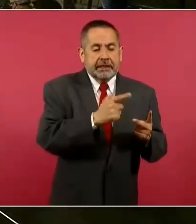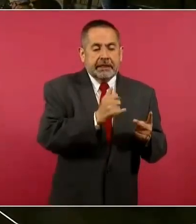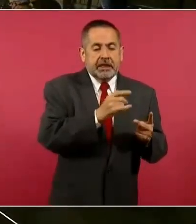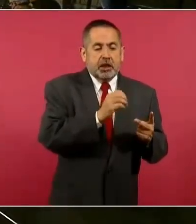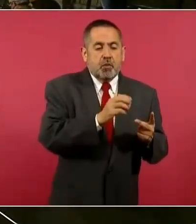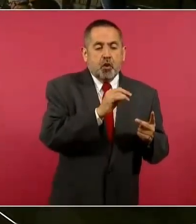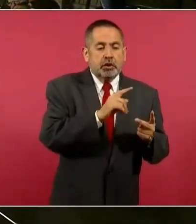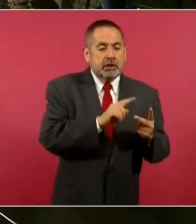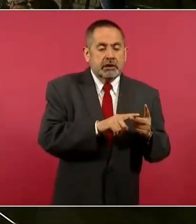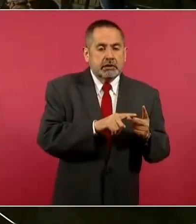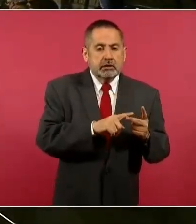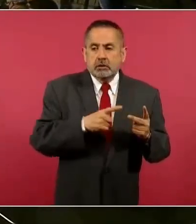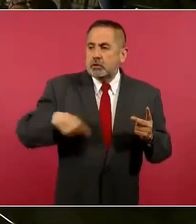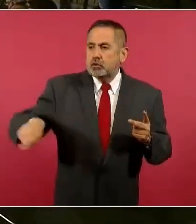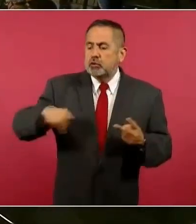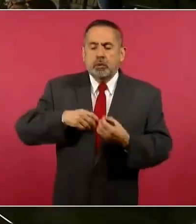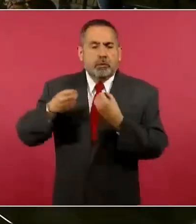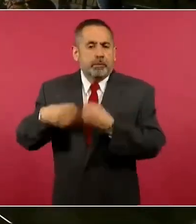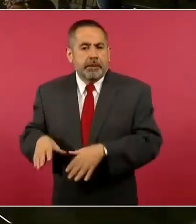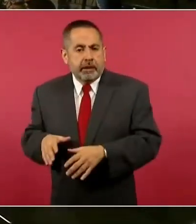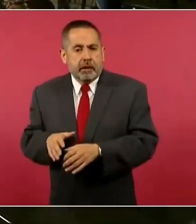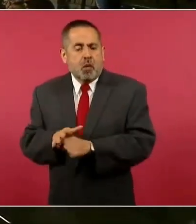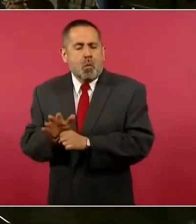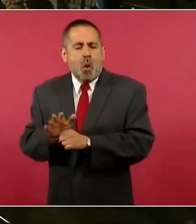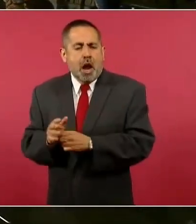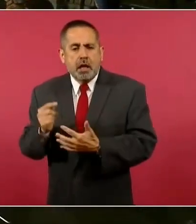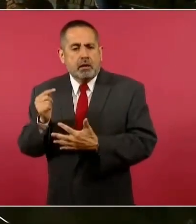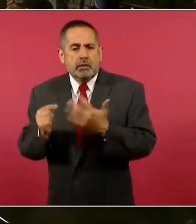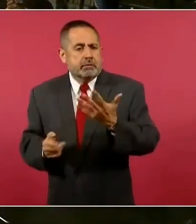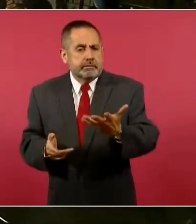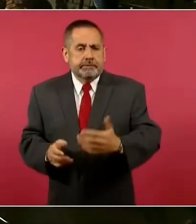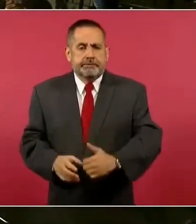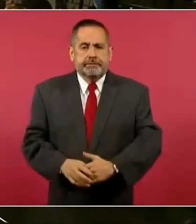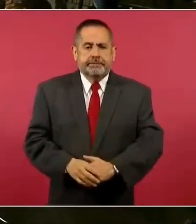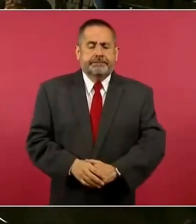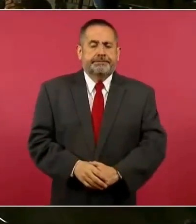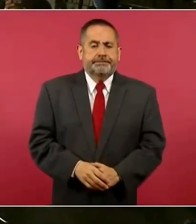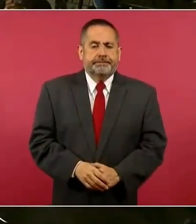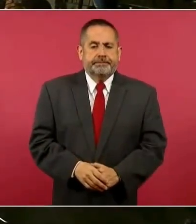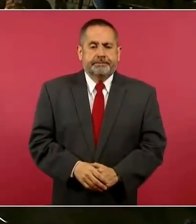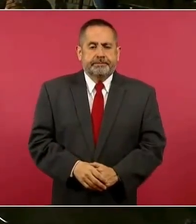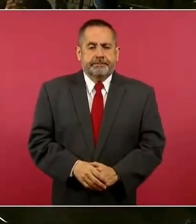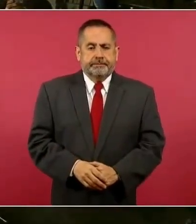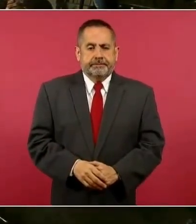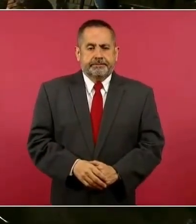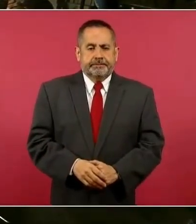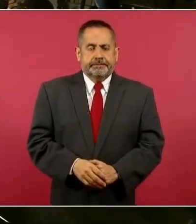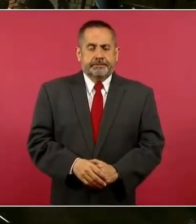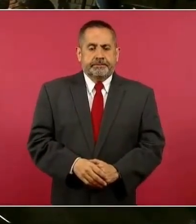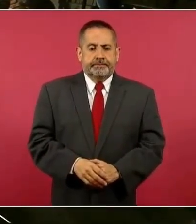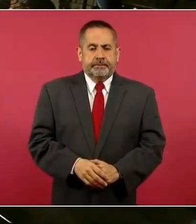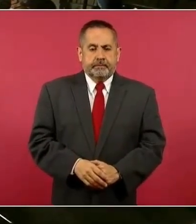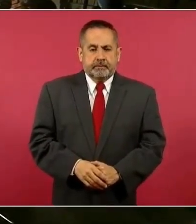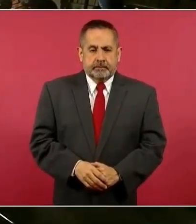preguntas o tres incisos de esta pregunta, presidente. Bueno, pues ya es un